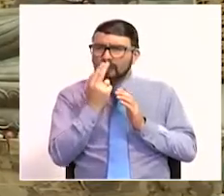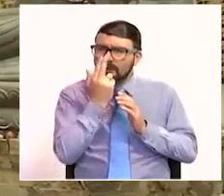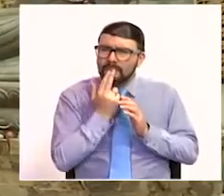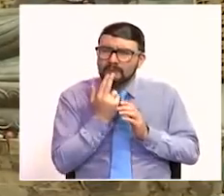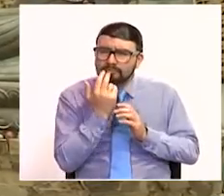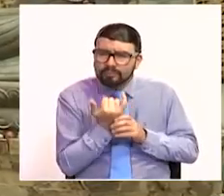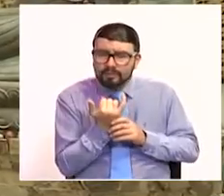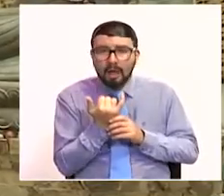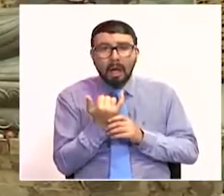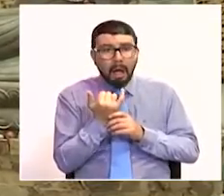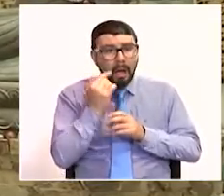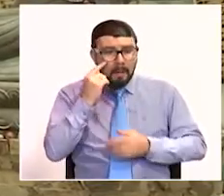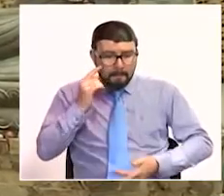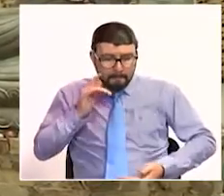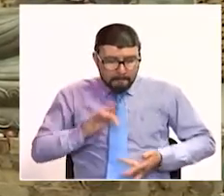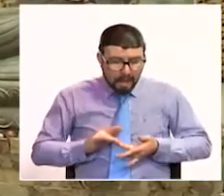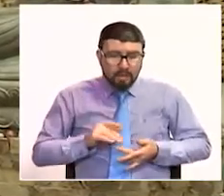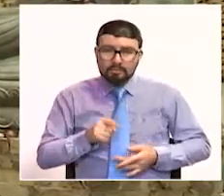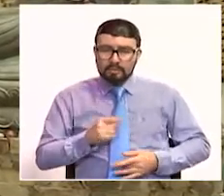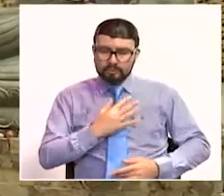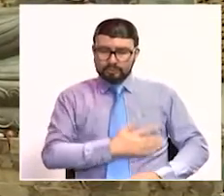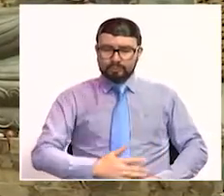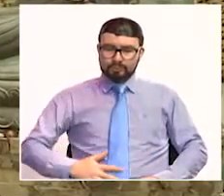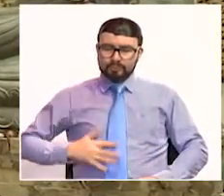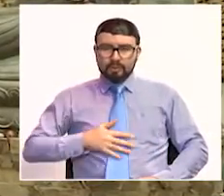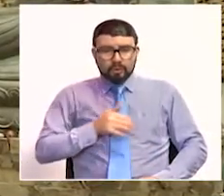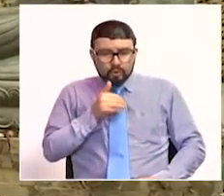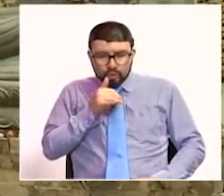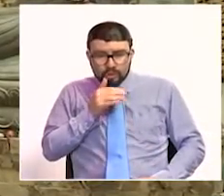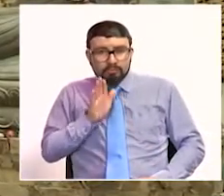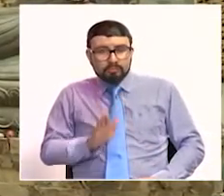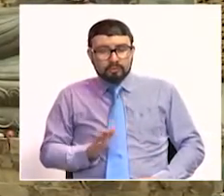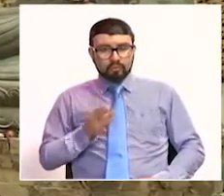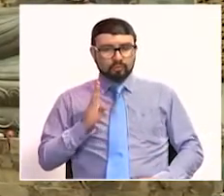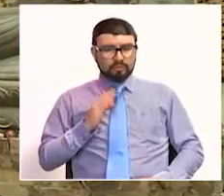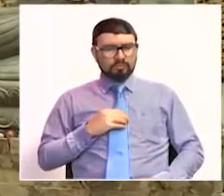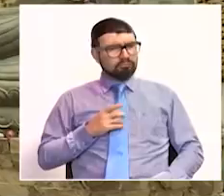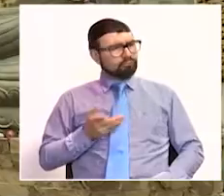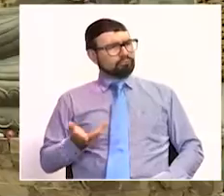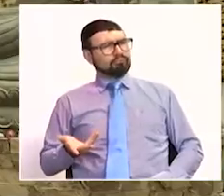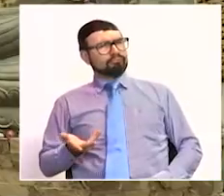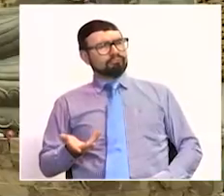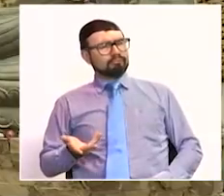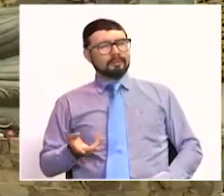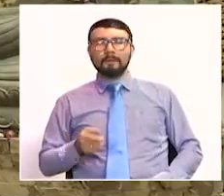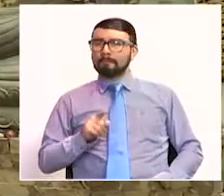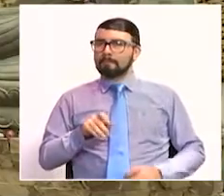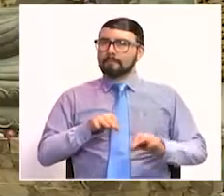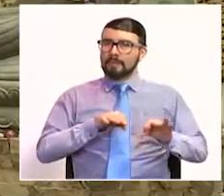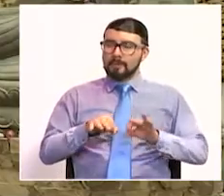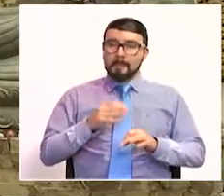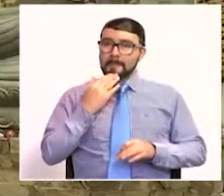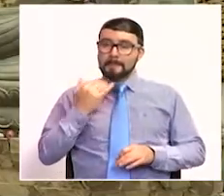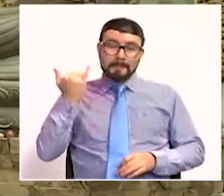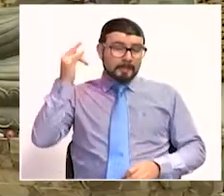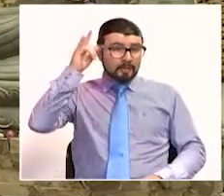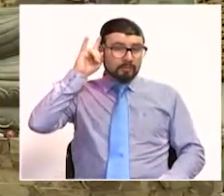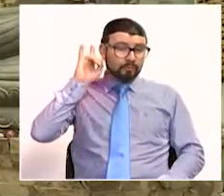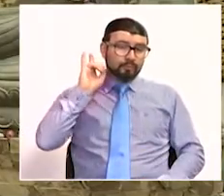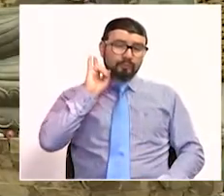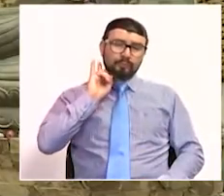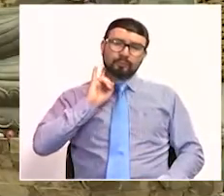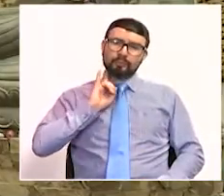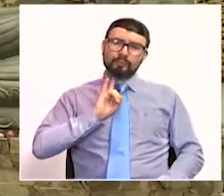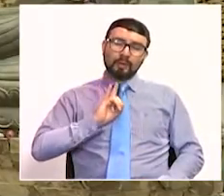geniturinario. ¿Cómo es esto? Pues si tenemos un recorrido nervioso, un recorrido también energético,